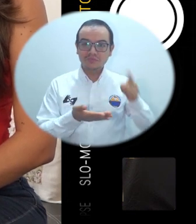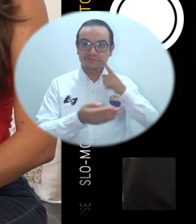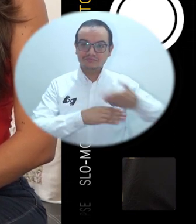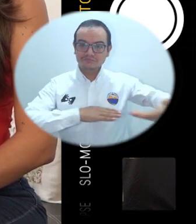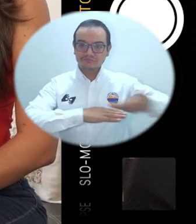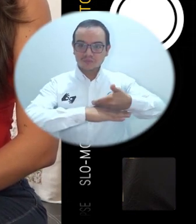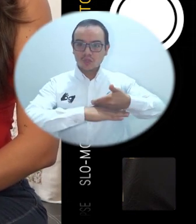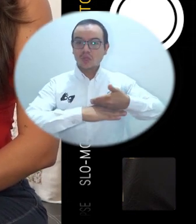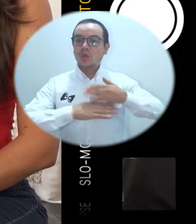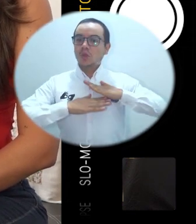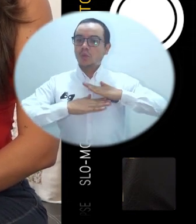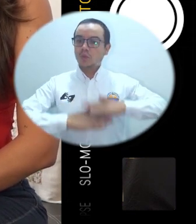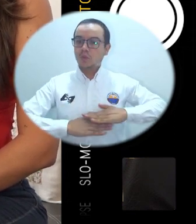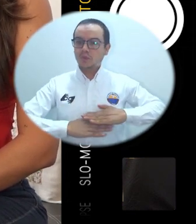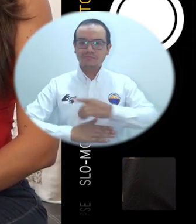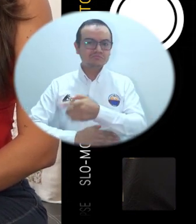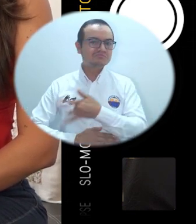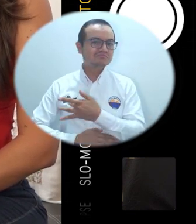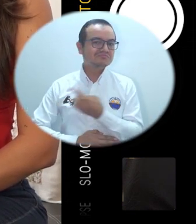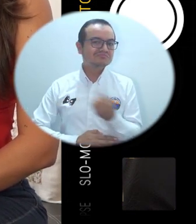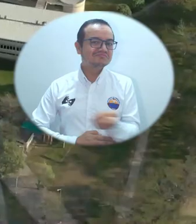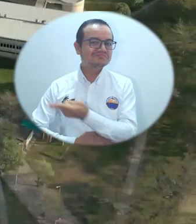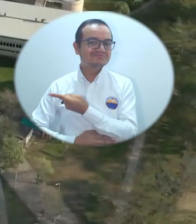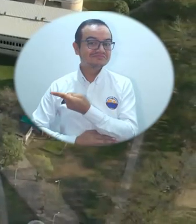a esta oportuna y necesaria medida.